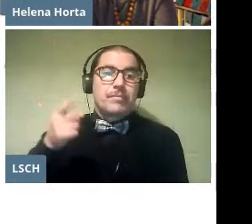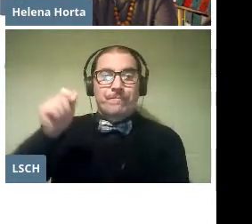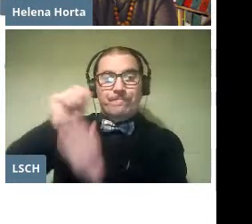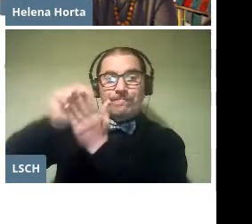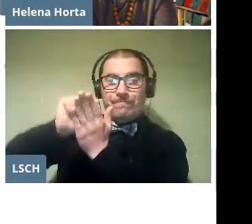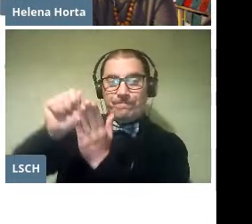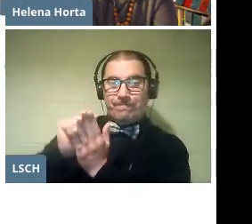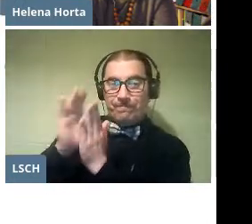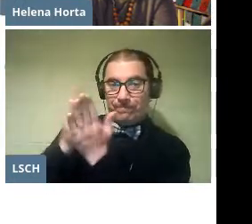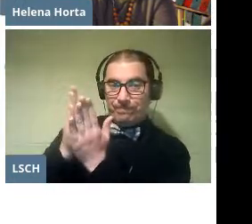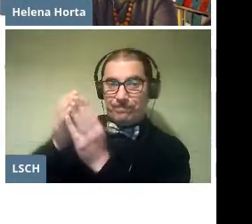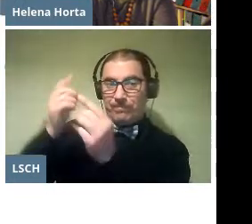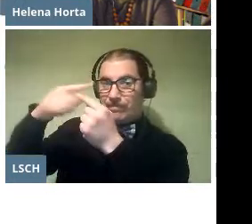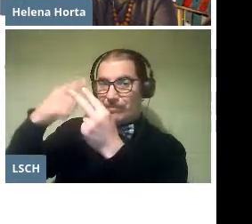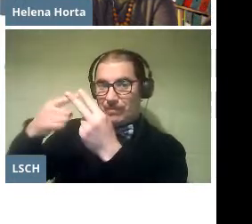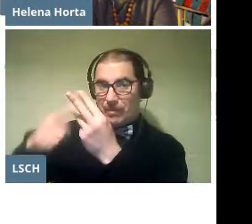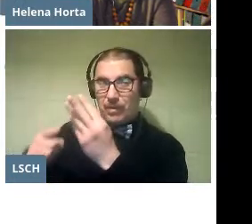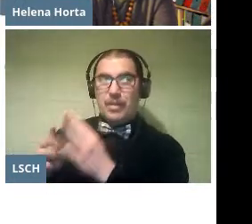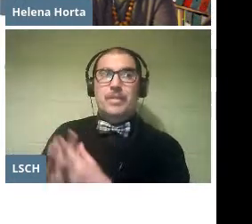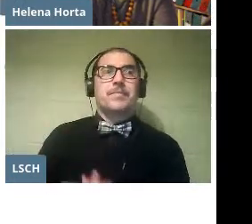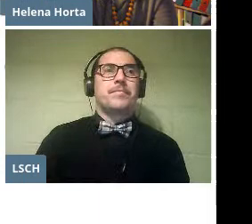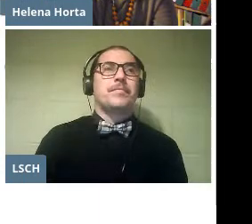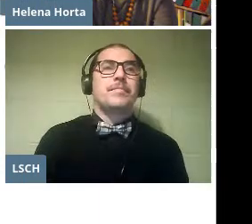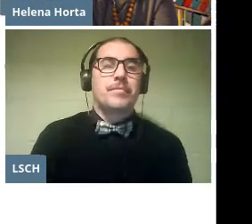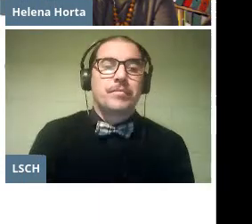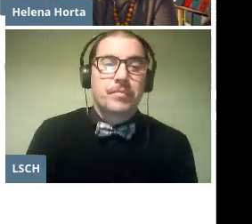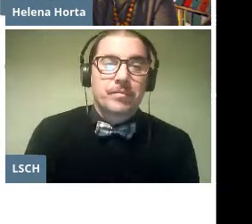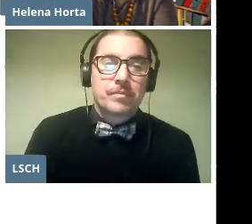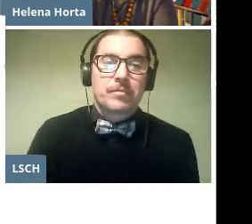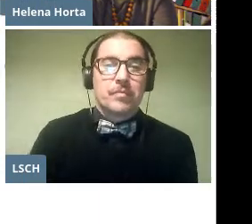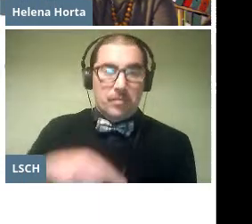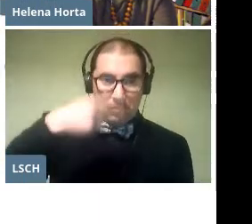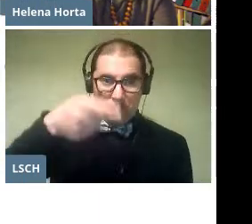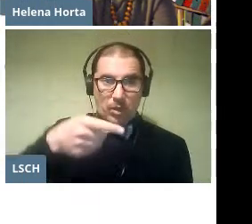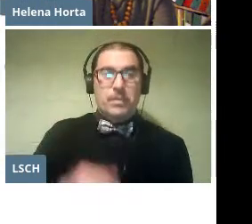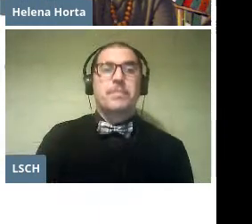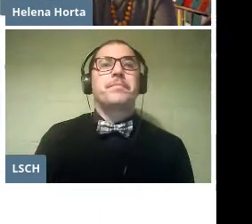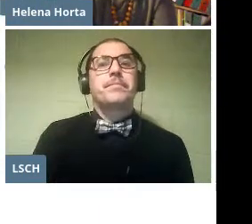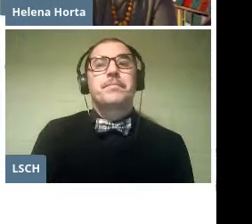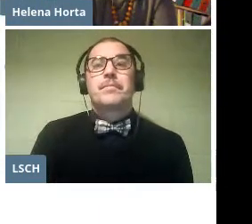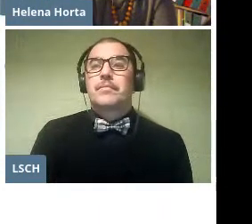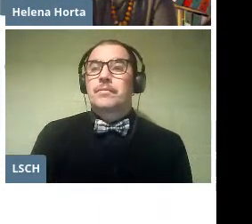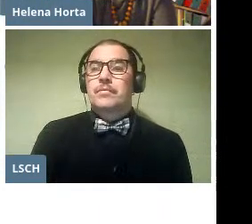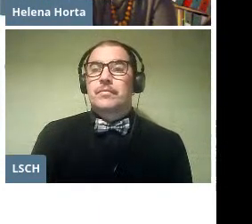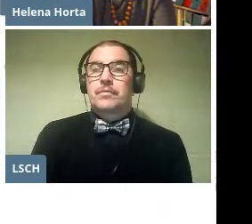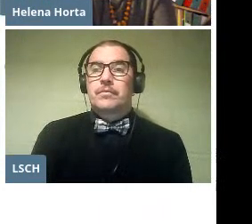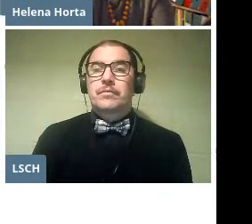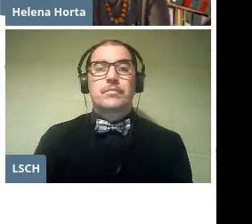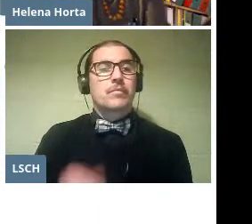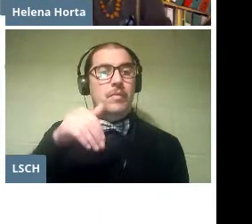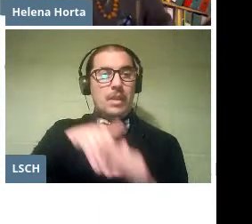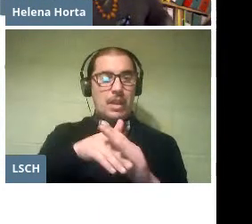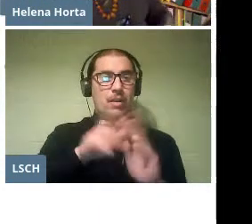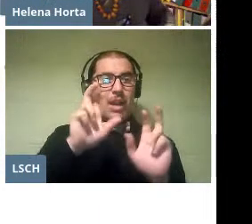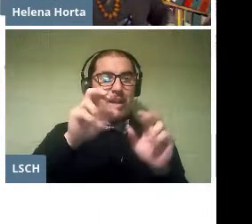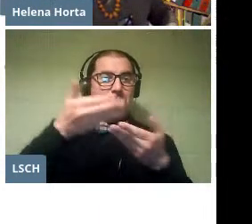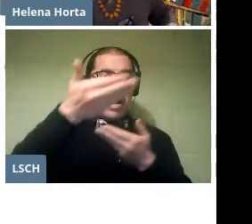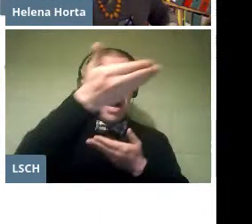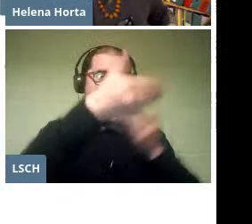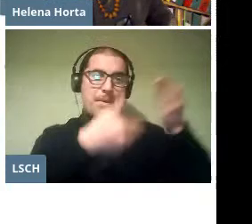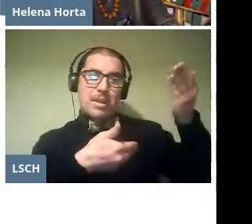registrados en las diferentes crónicas andinas. La próxima, por favor. Dentro de la reciprocidad,